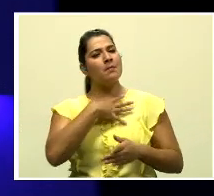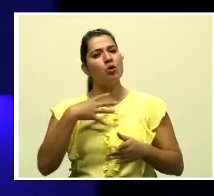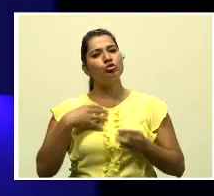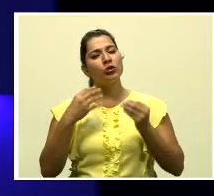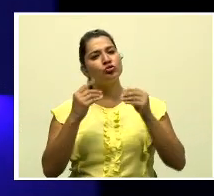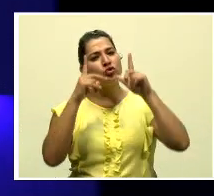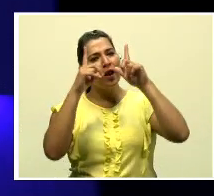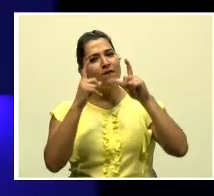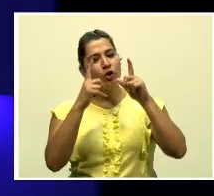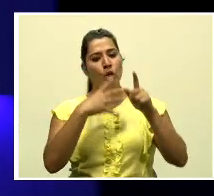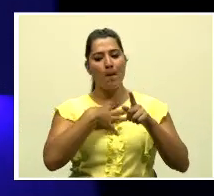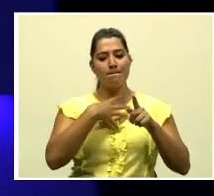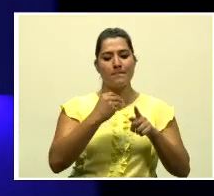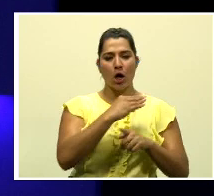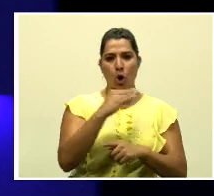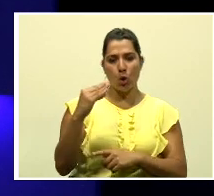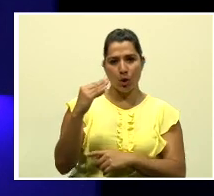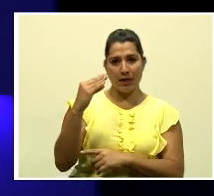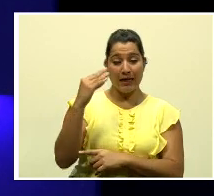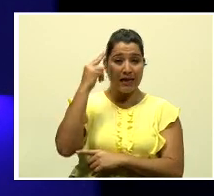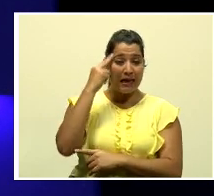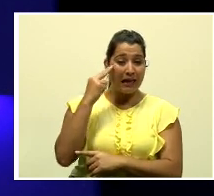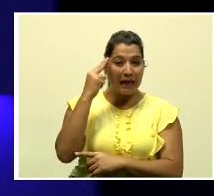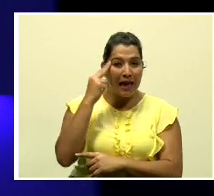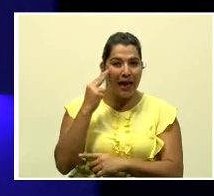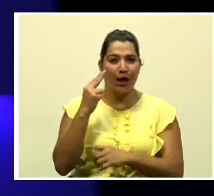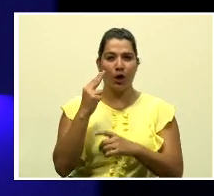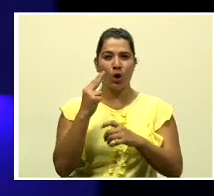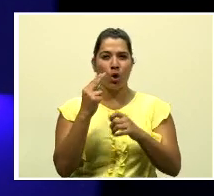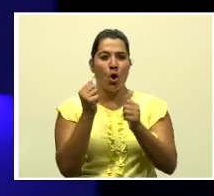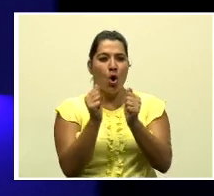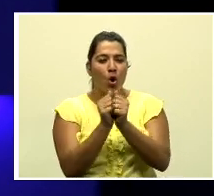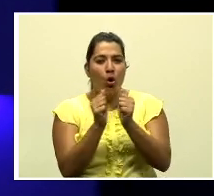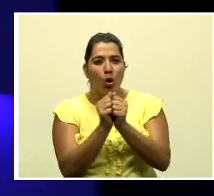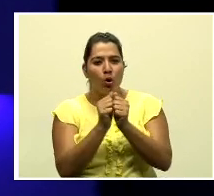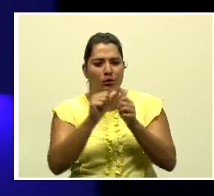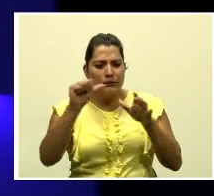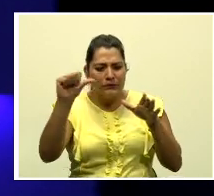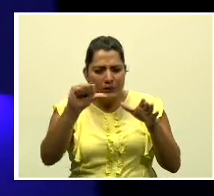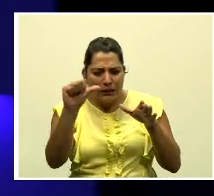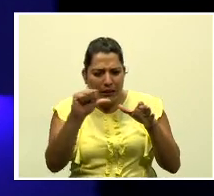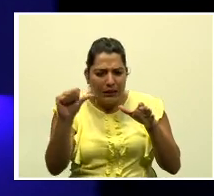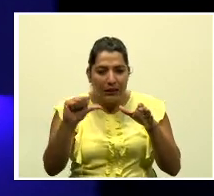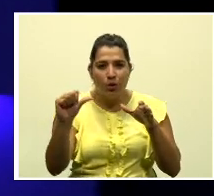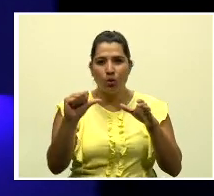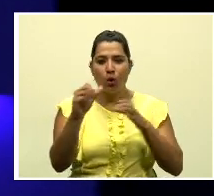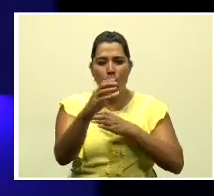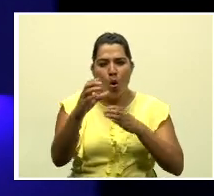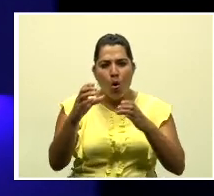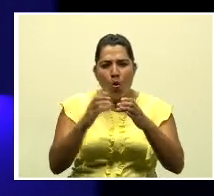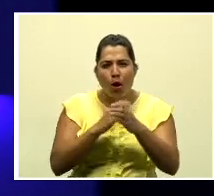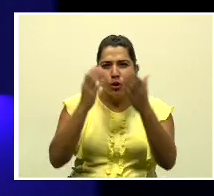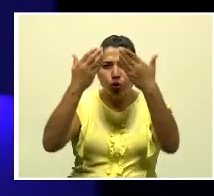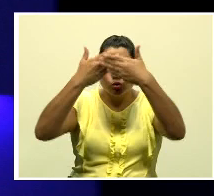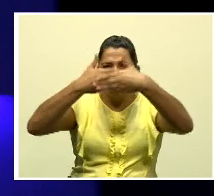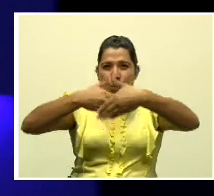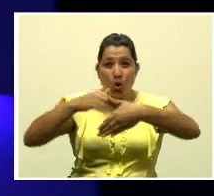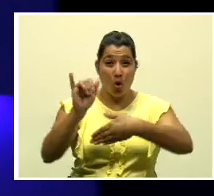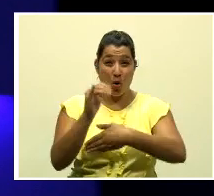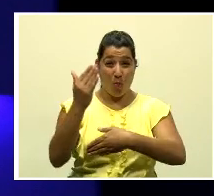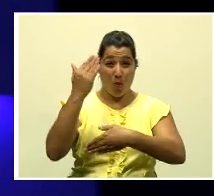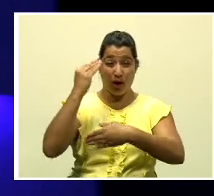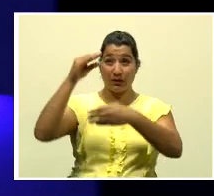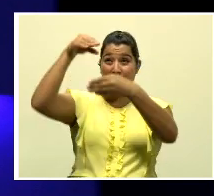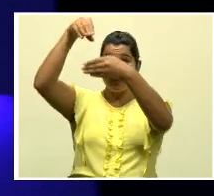El trabajo analógico, con película, con líquidos de revelado y cuarto oscuro es uno de esos